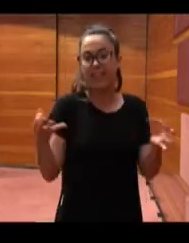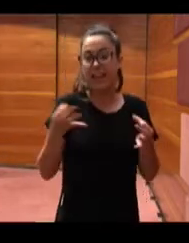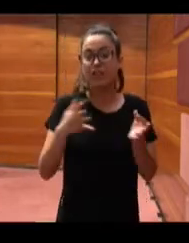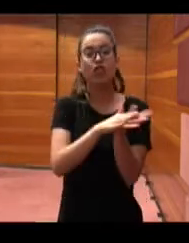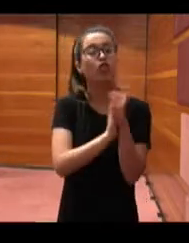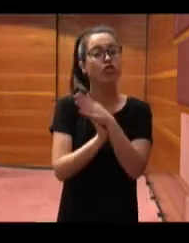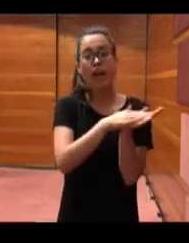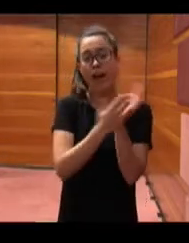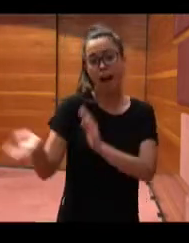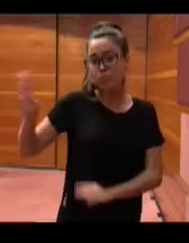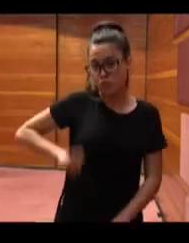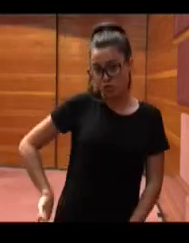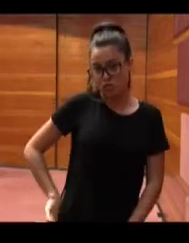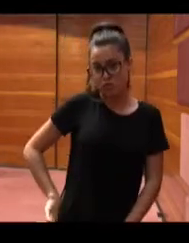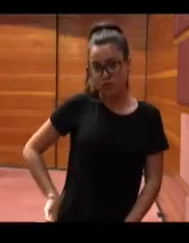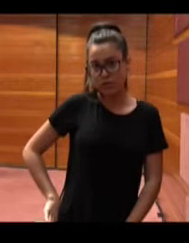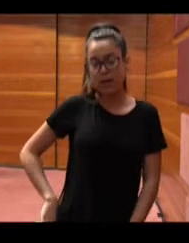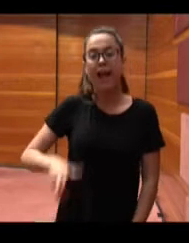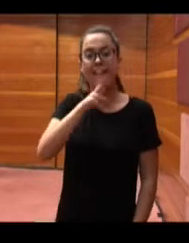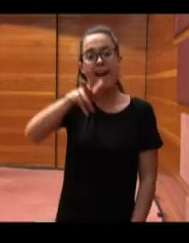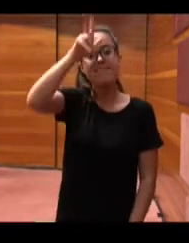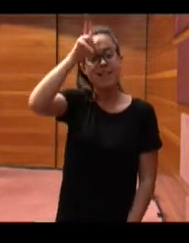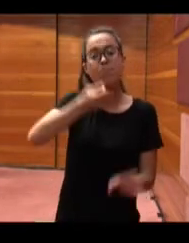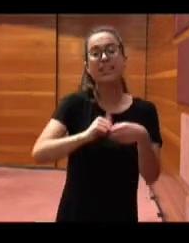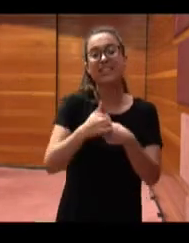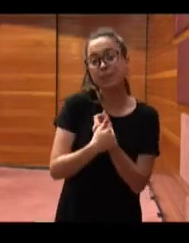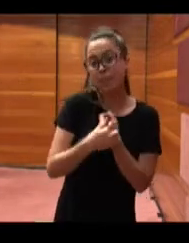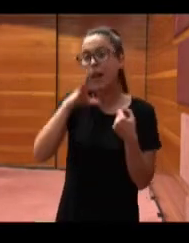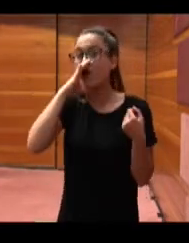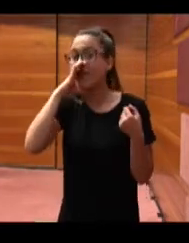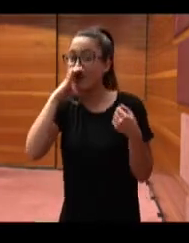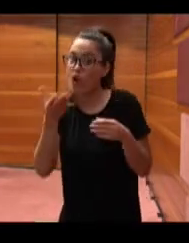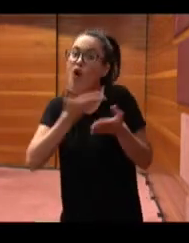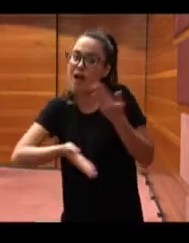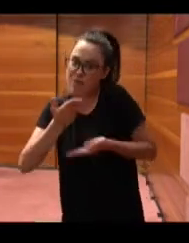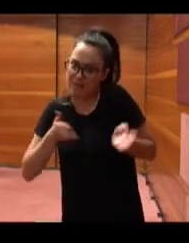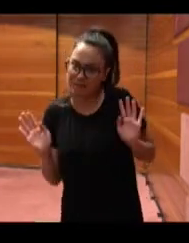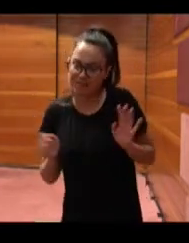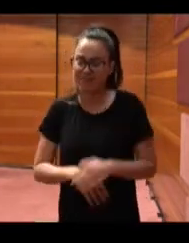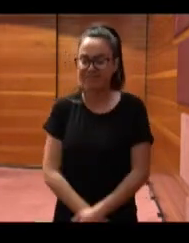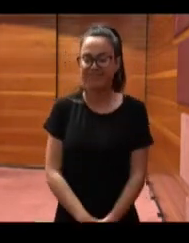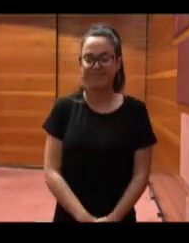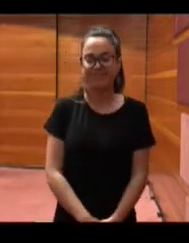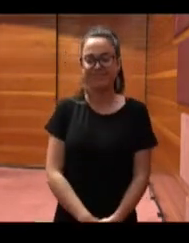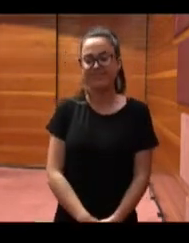jamón la gallina participa y el cerdo colabora. ¿De acuerdo?